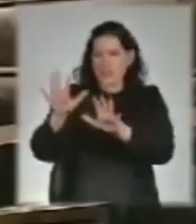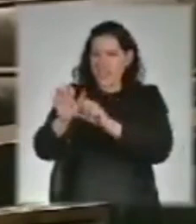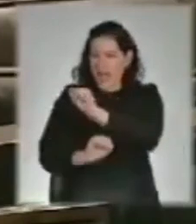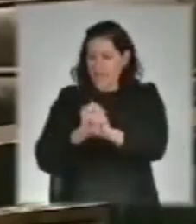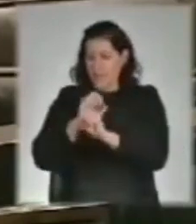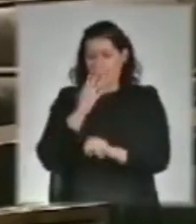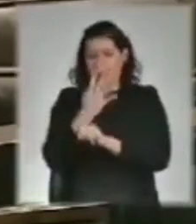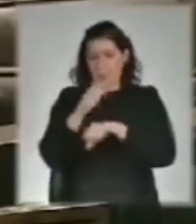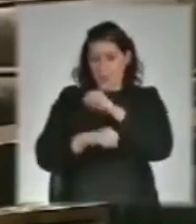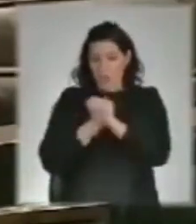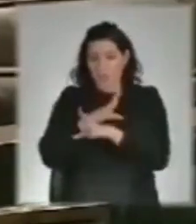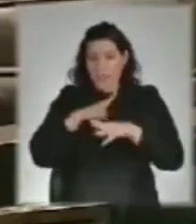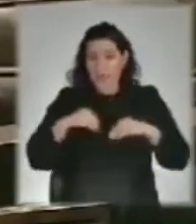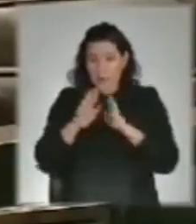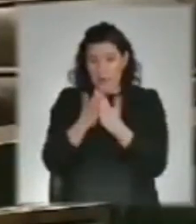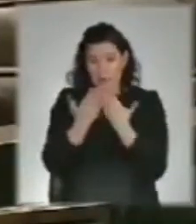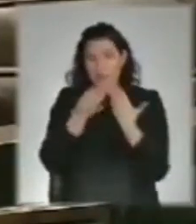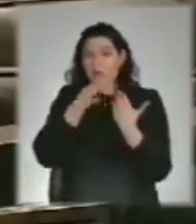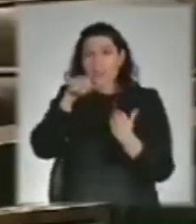cuarto año escuela en un texto